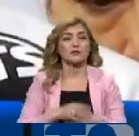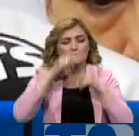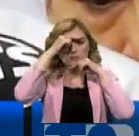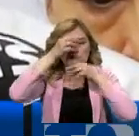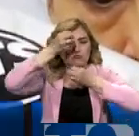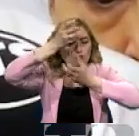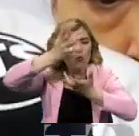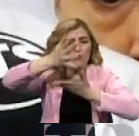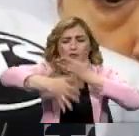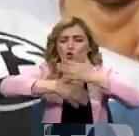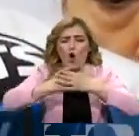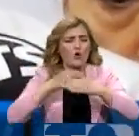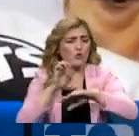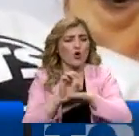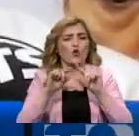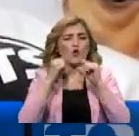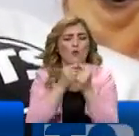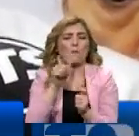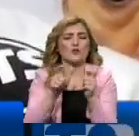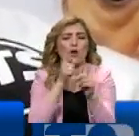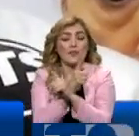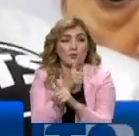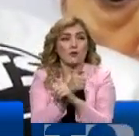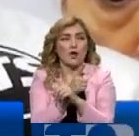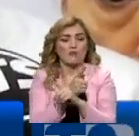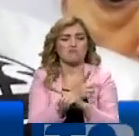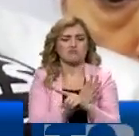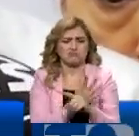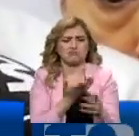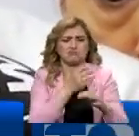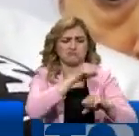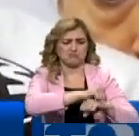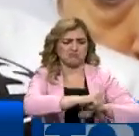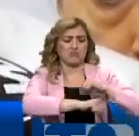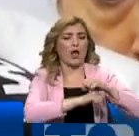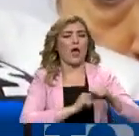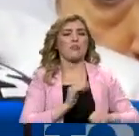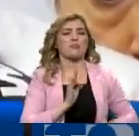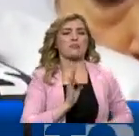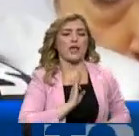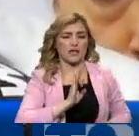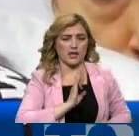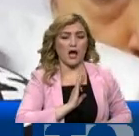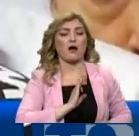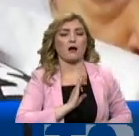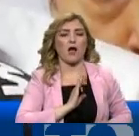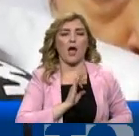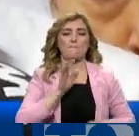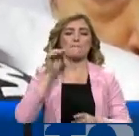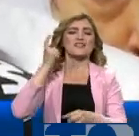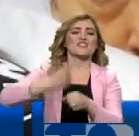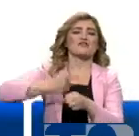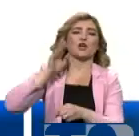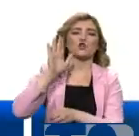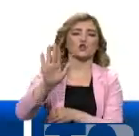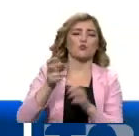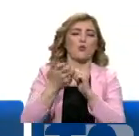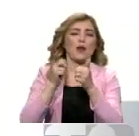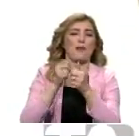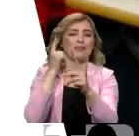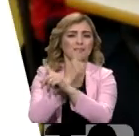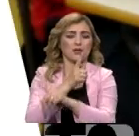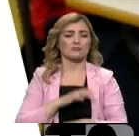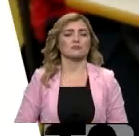que este grupo de personas cuentan con una estructura hecha técnicamente para ellos y sus características. En el